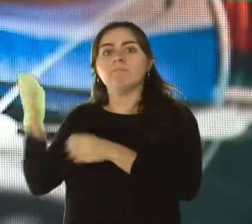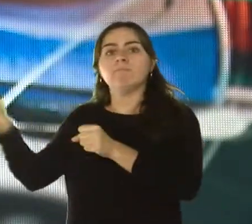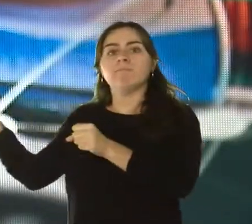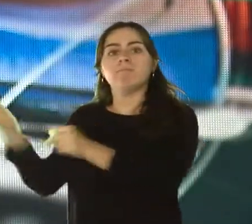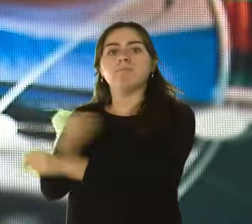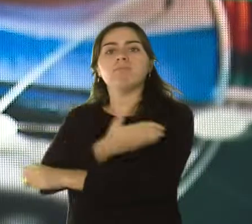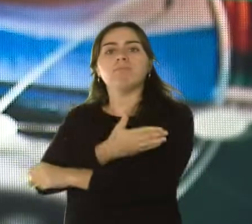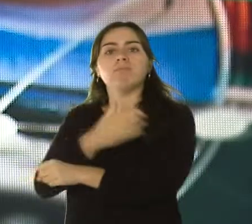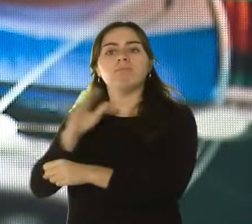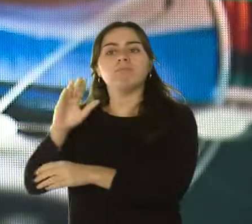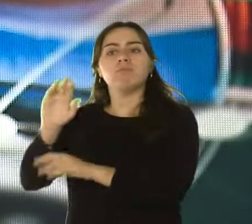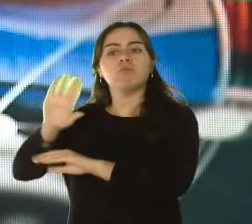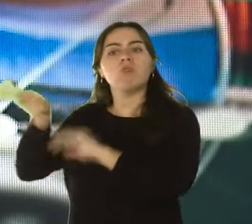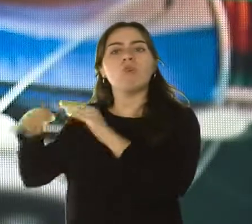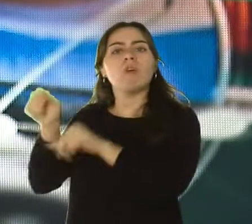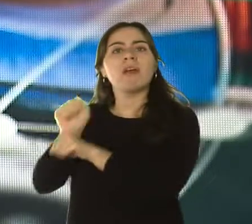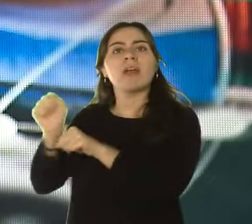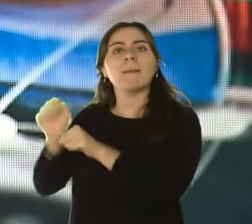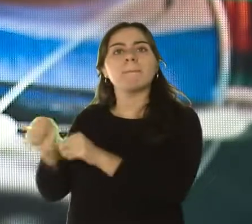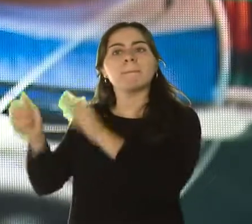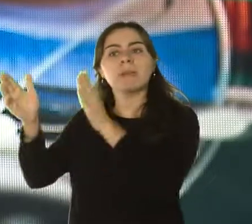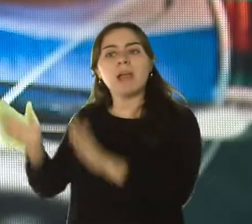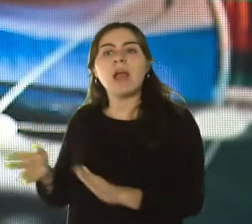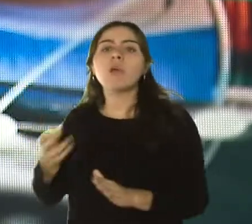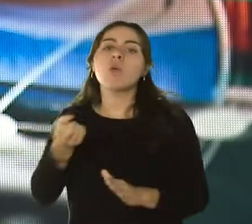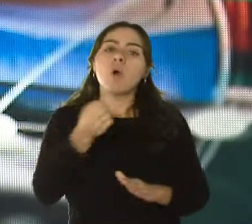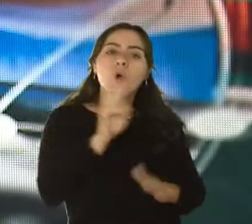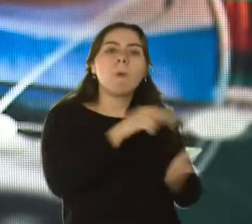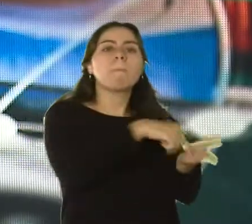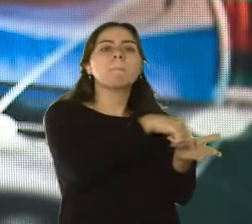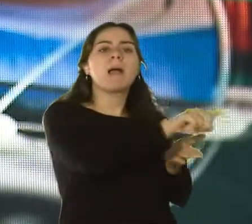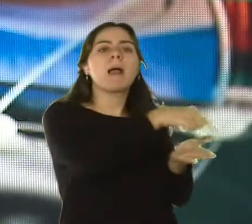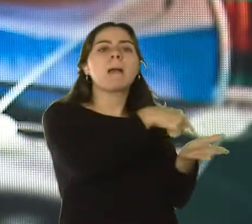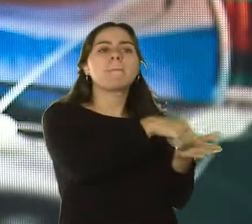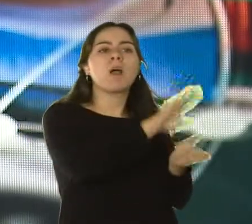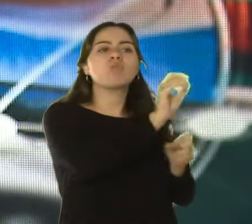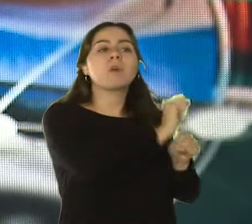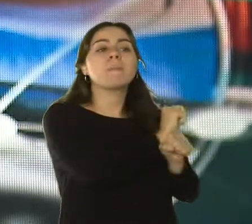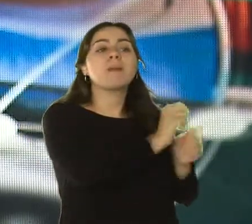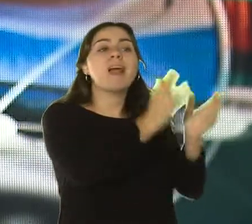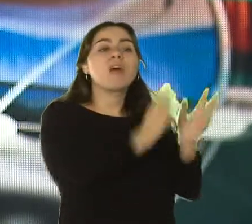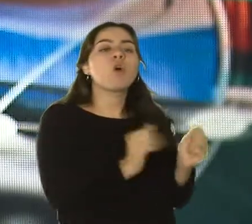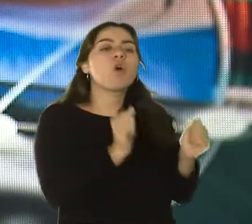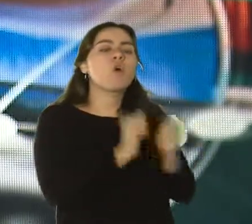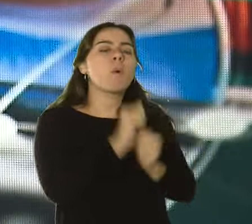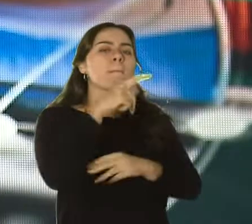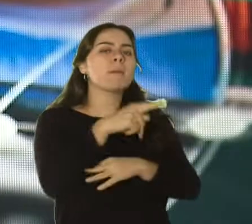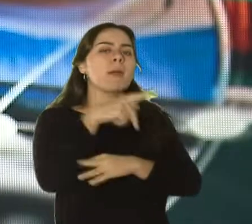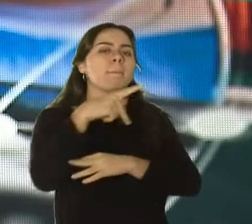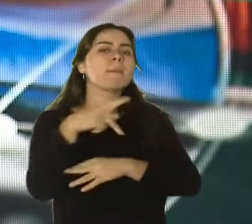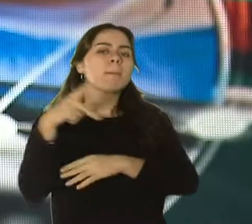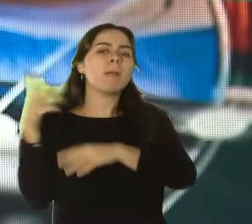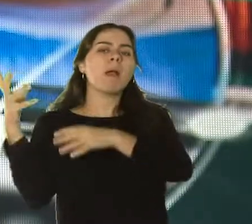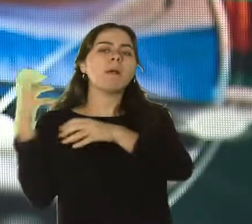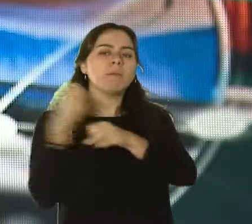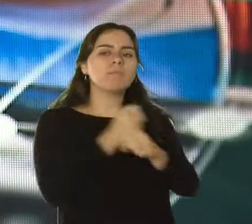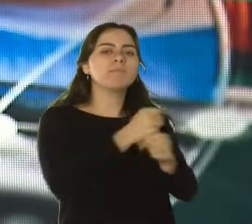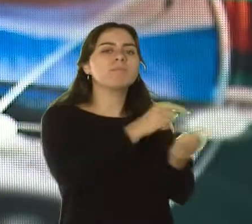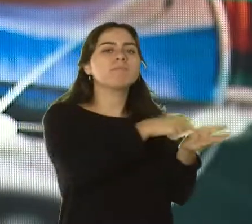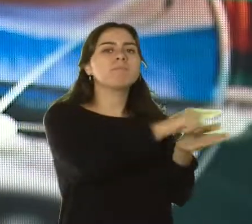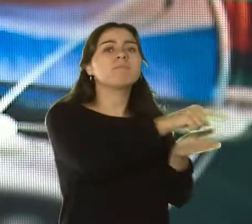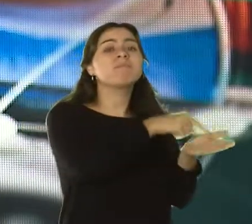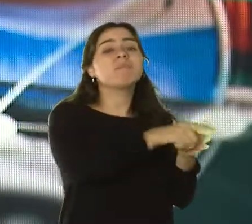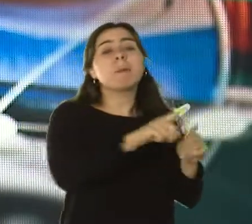mundo la nómina y se podía acoger a los programas del PPP, por ejemplo. Pero muchos de los patronos optaron por simplemente salir de su plantilla